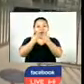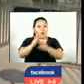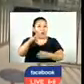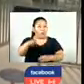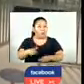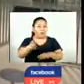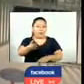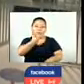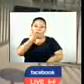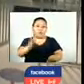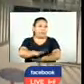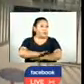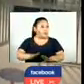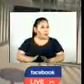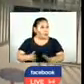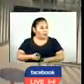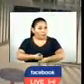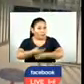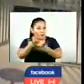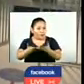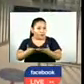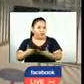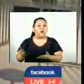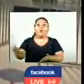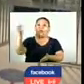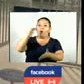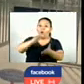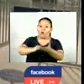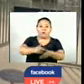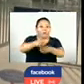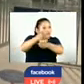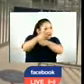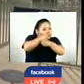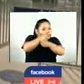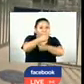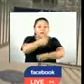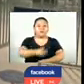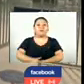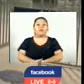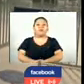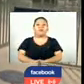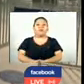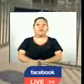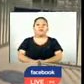esta es la información que tenía para compartir con ustedes con esto retorno la señal al estudio principal